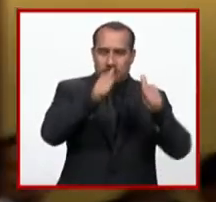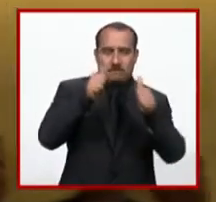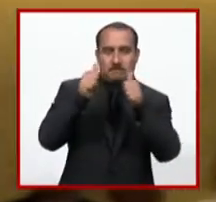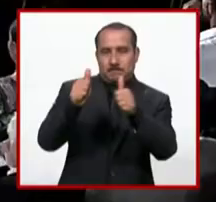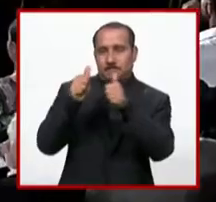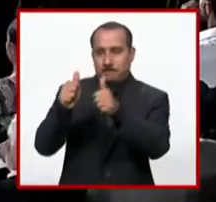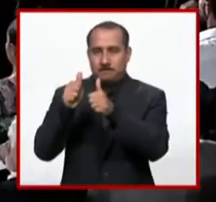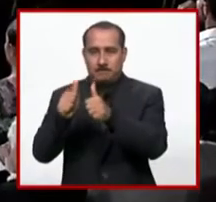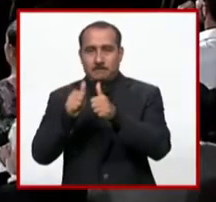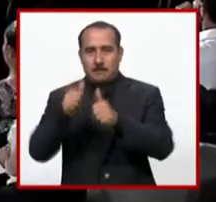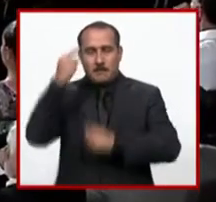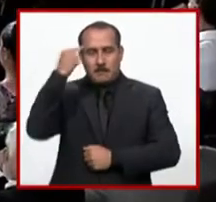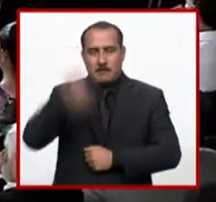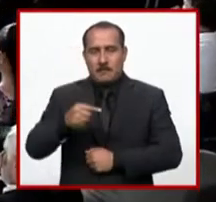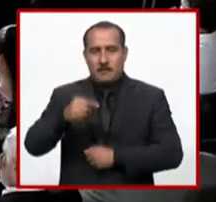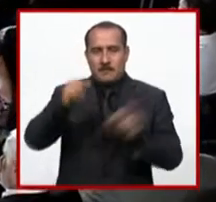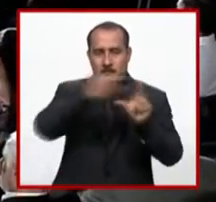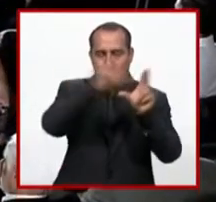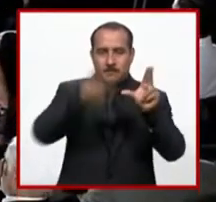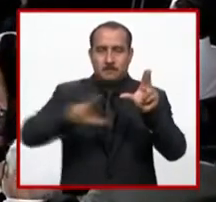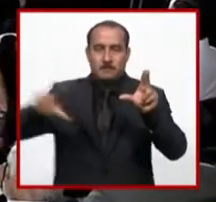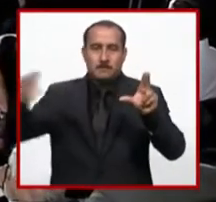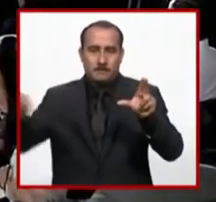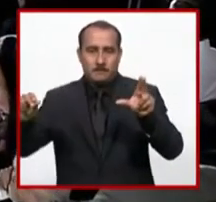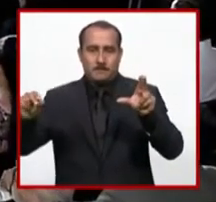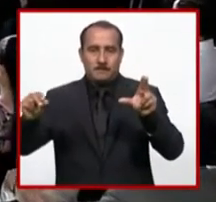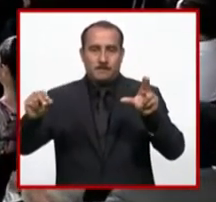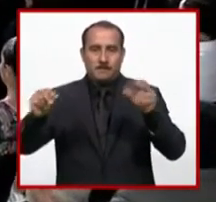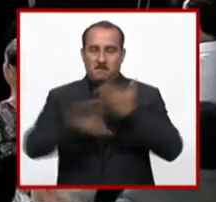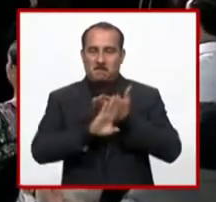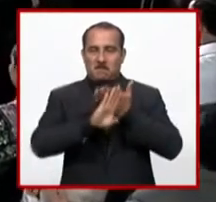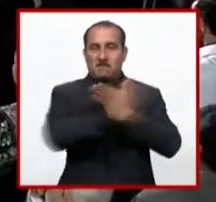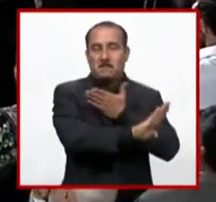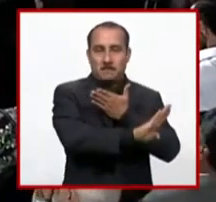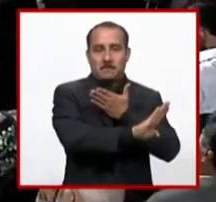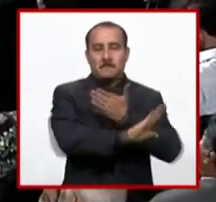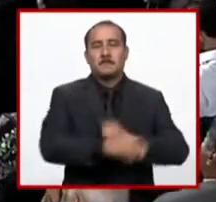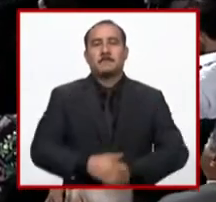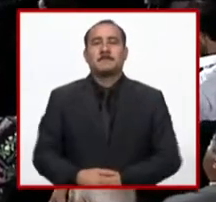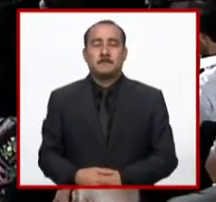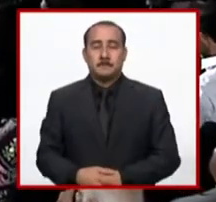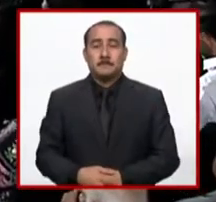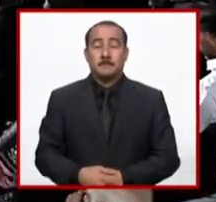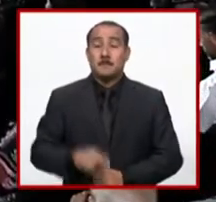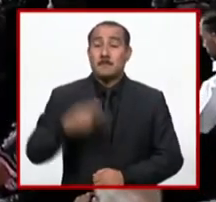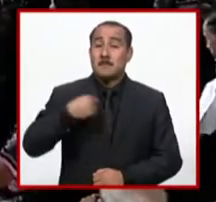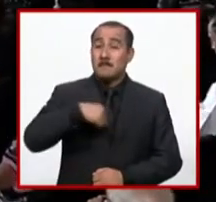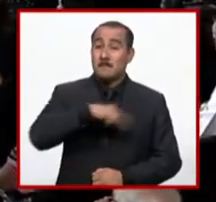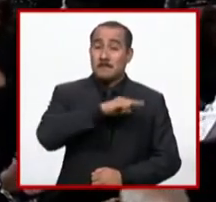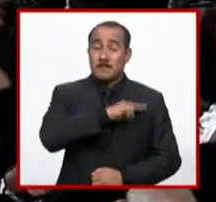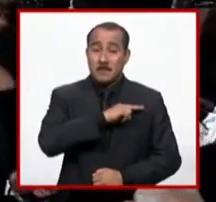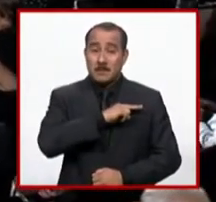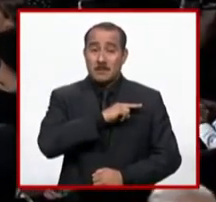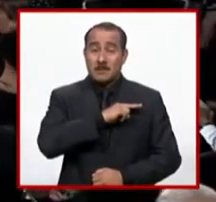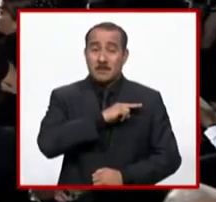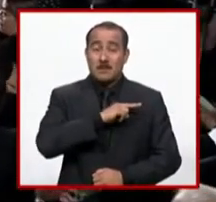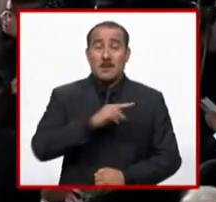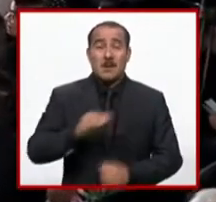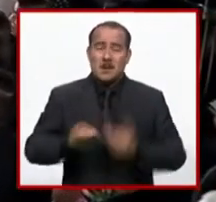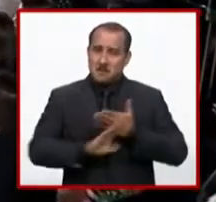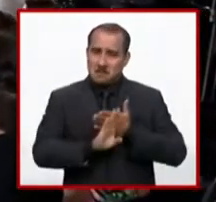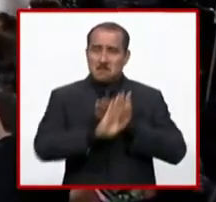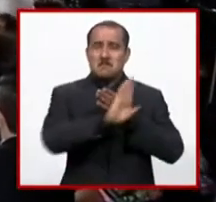clave para nuestro país, la impunidad. Mientras no acabemos con esa frase, con esa